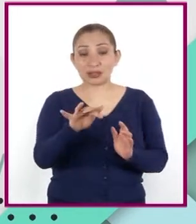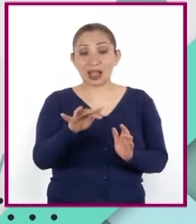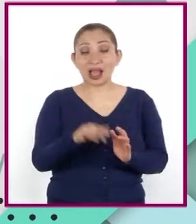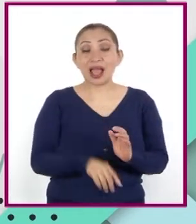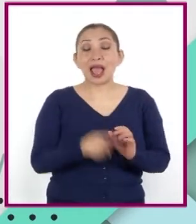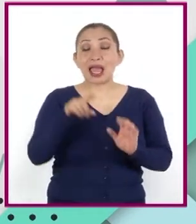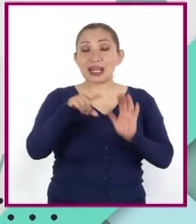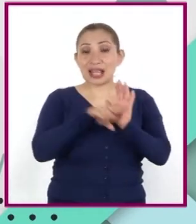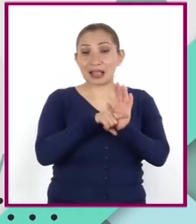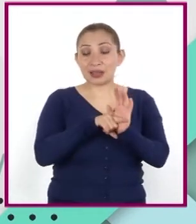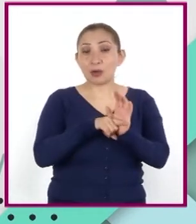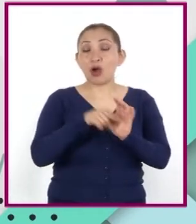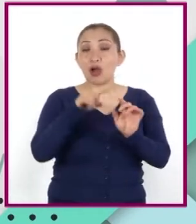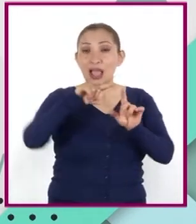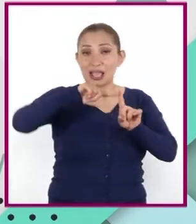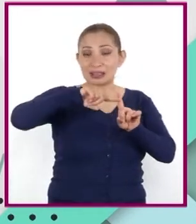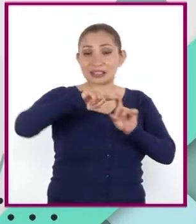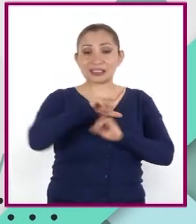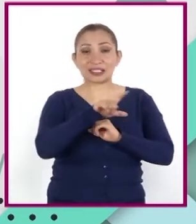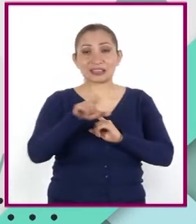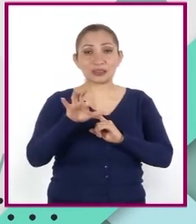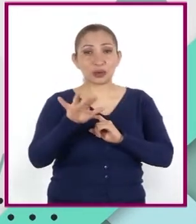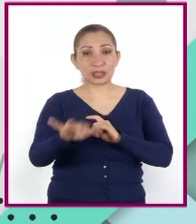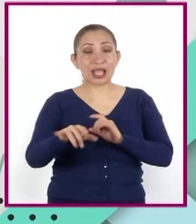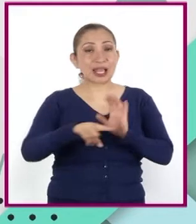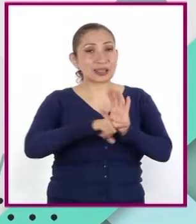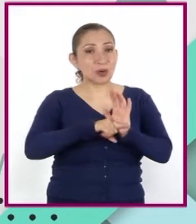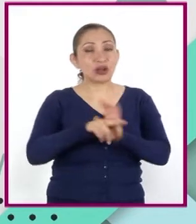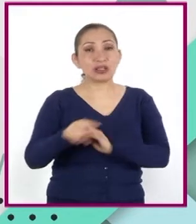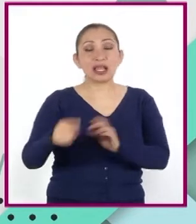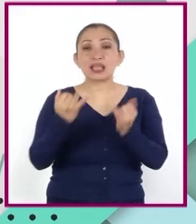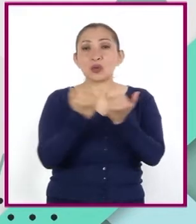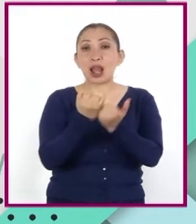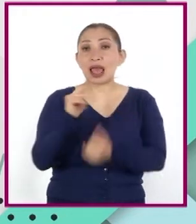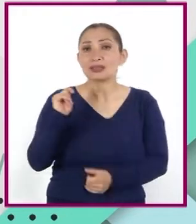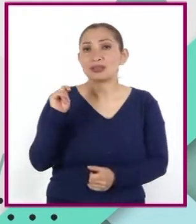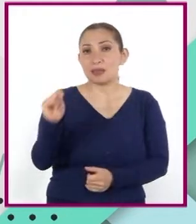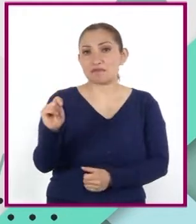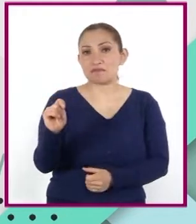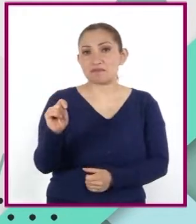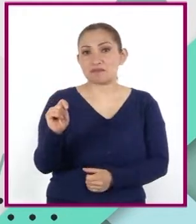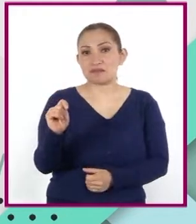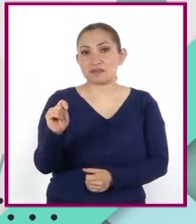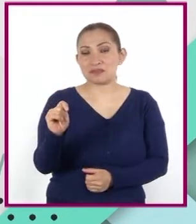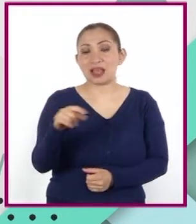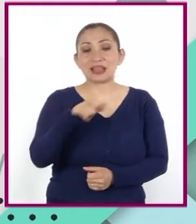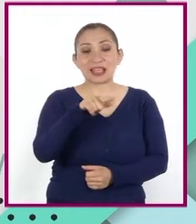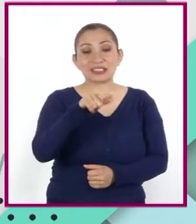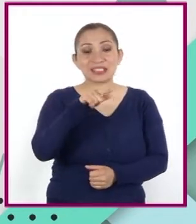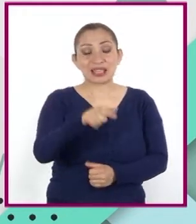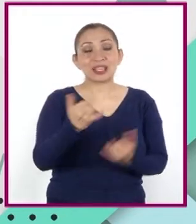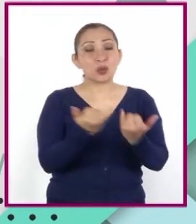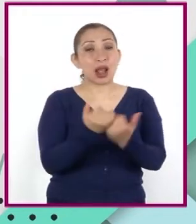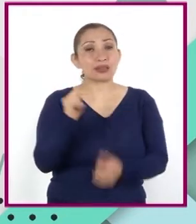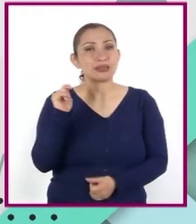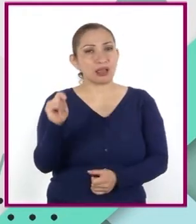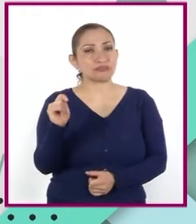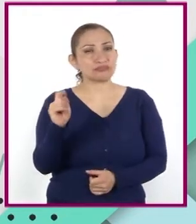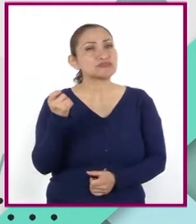12.750 negativo entre 750 negativo es igual a t. 17 es igual a t.